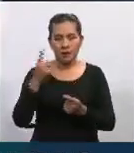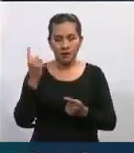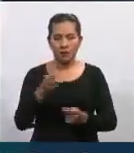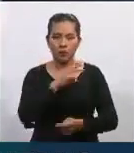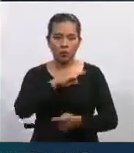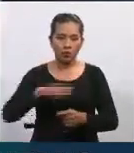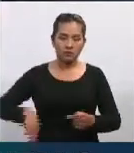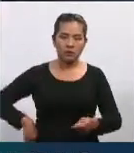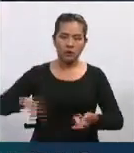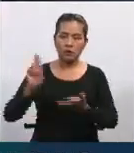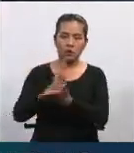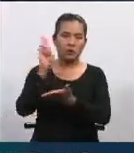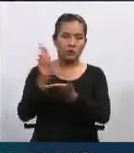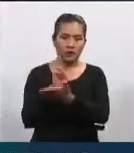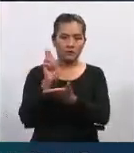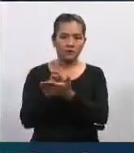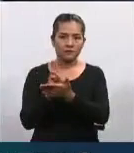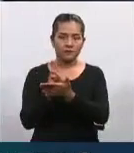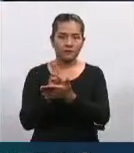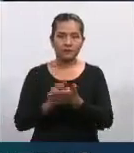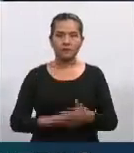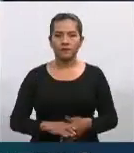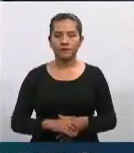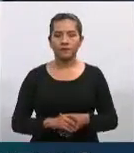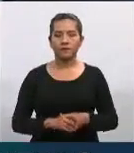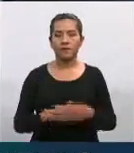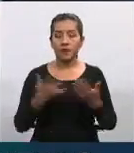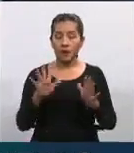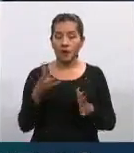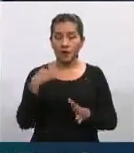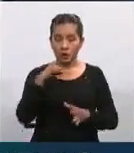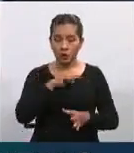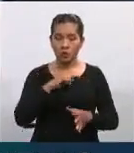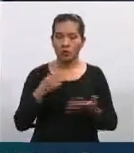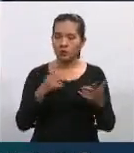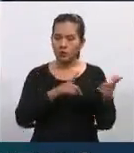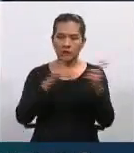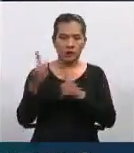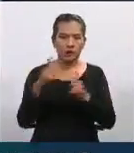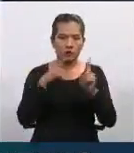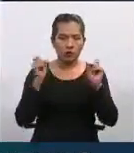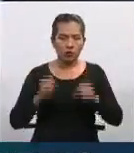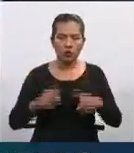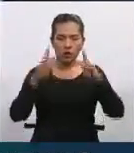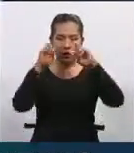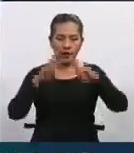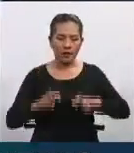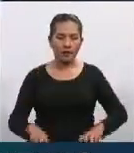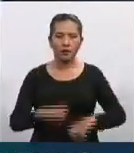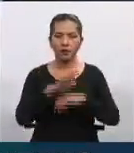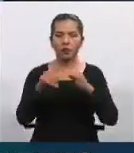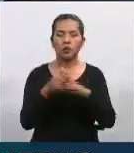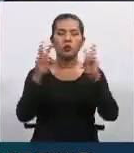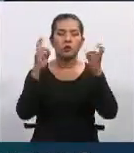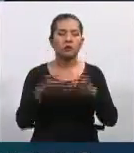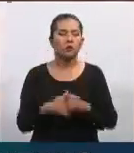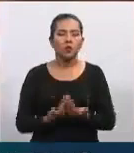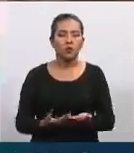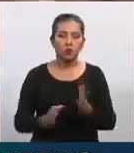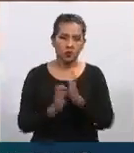y universidades. Creo que hemos tenido el espacio para discutir y analizar el tema del